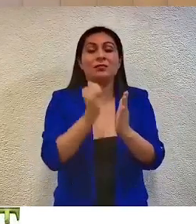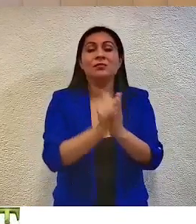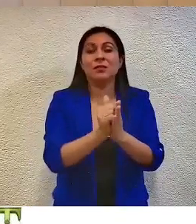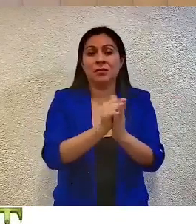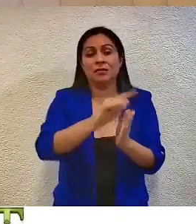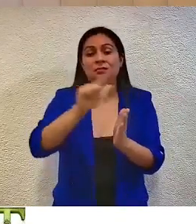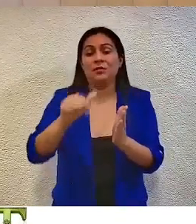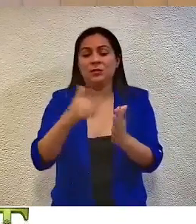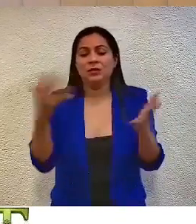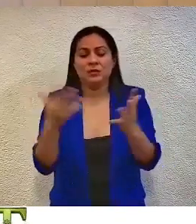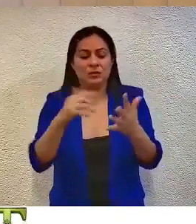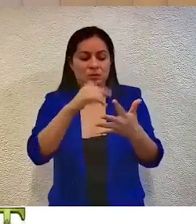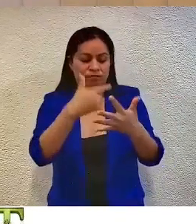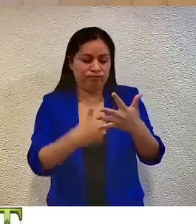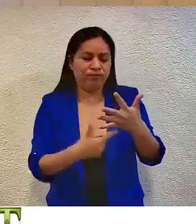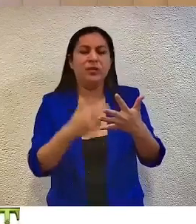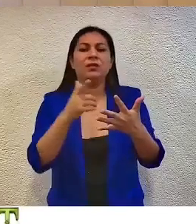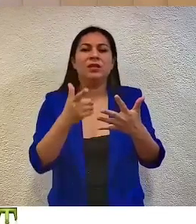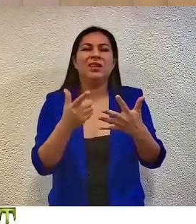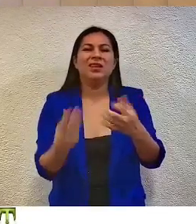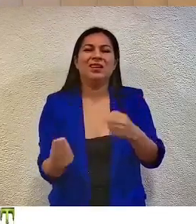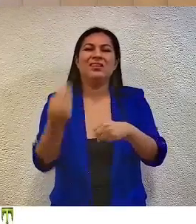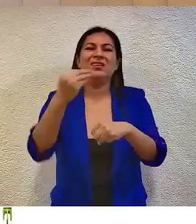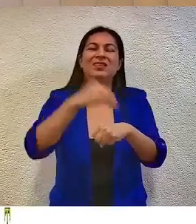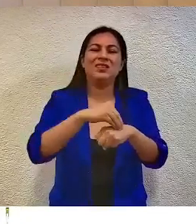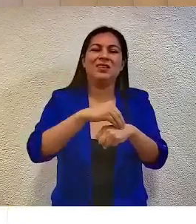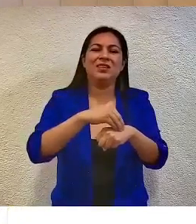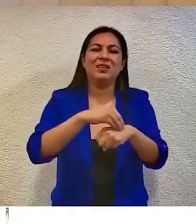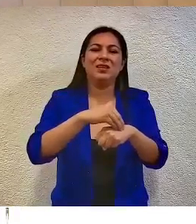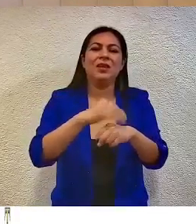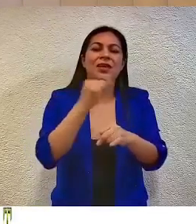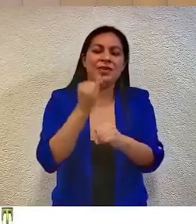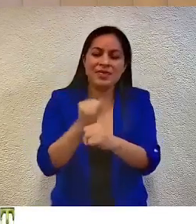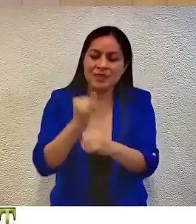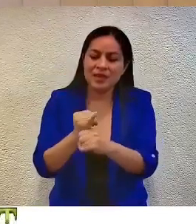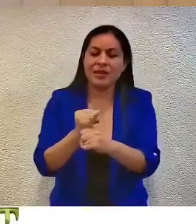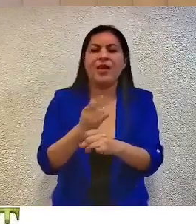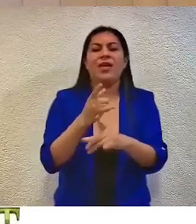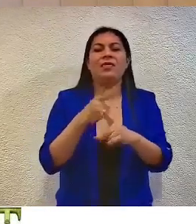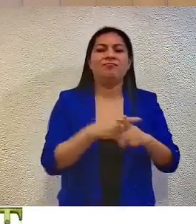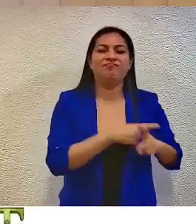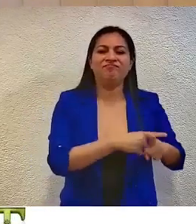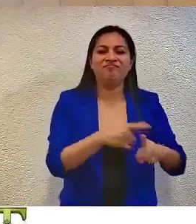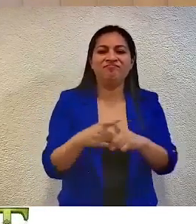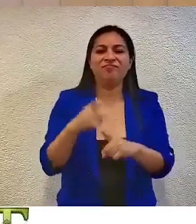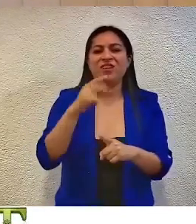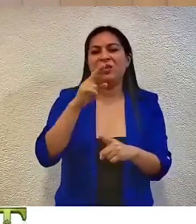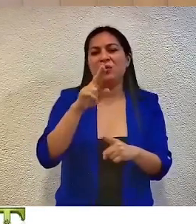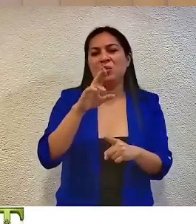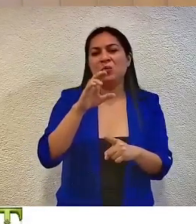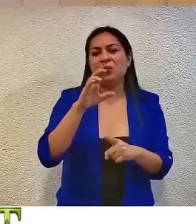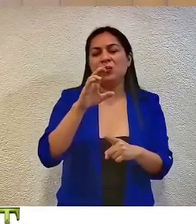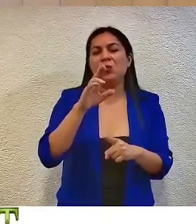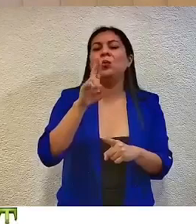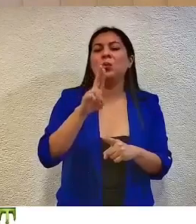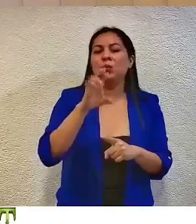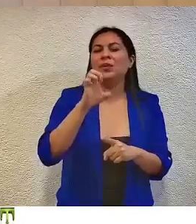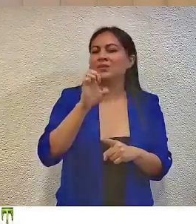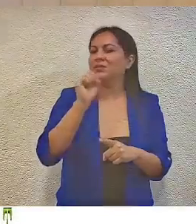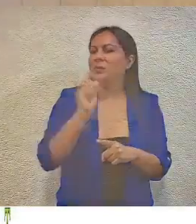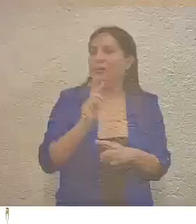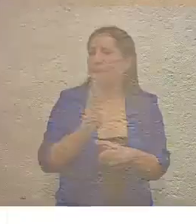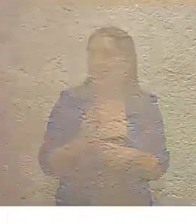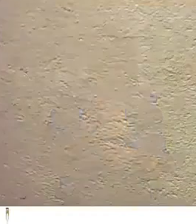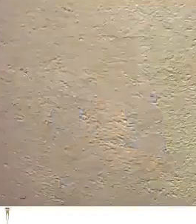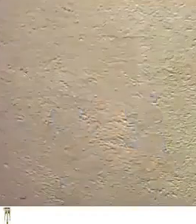circunstanciadas elaboradas con motivo de la inspección de los links de Internet y al dispositivo de almacenamiento USB aportados, tomando en cuenta que no